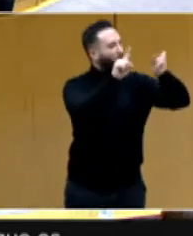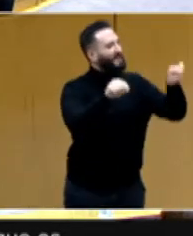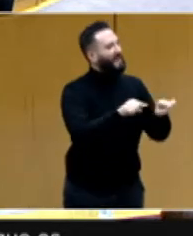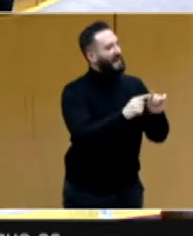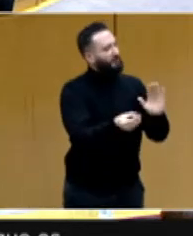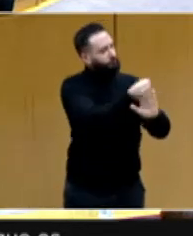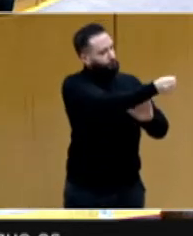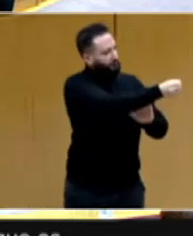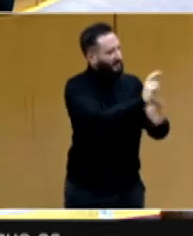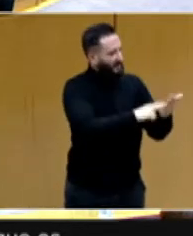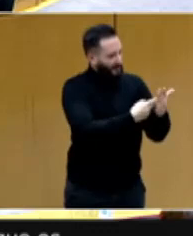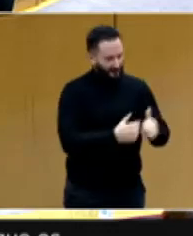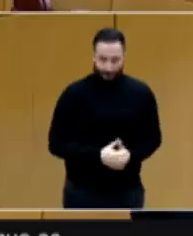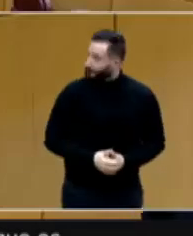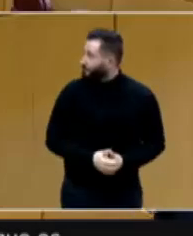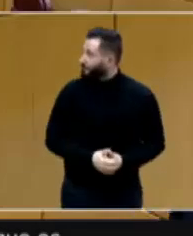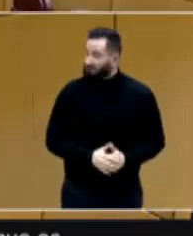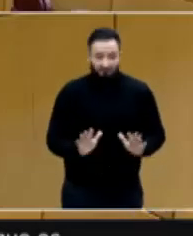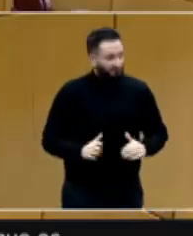buenos días